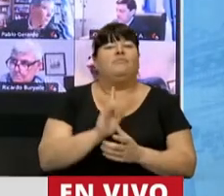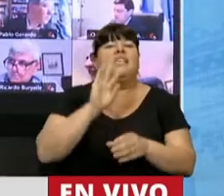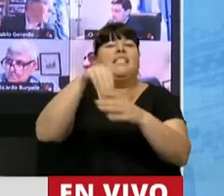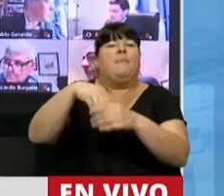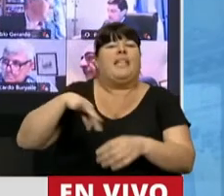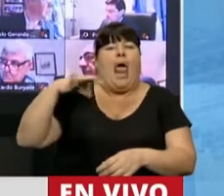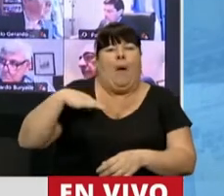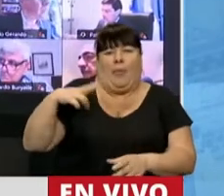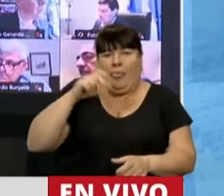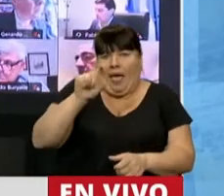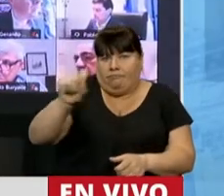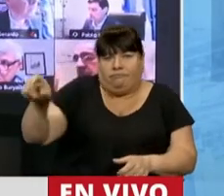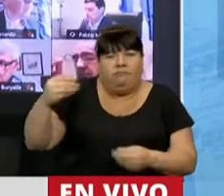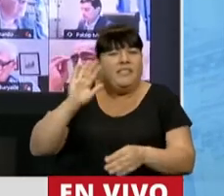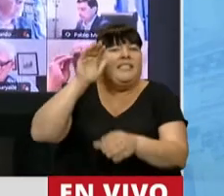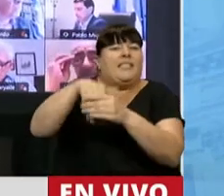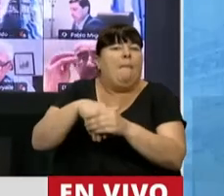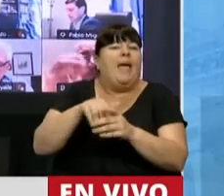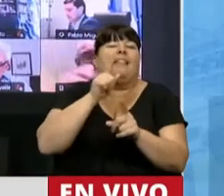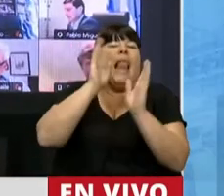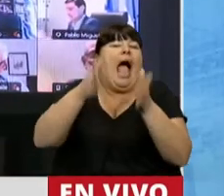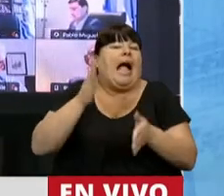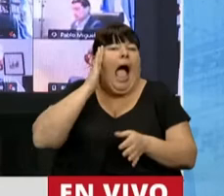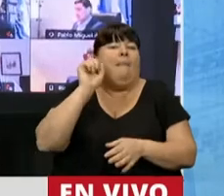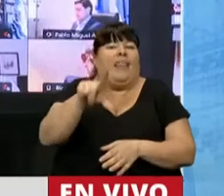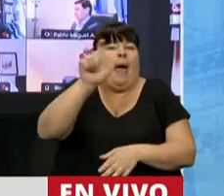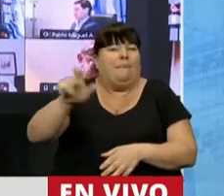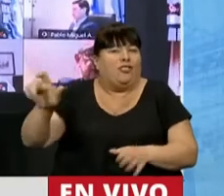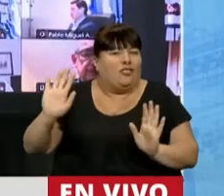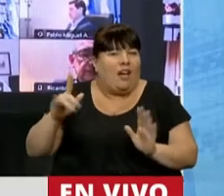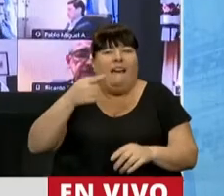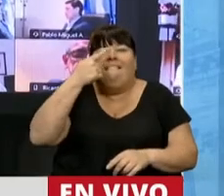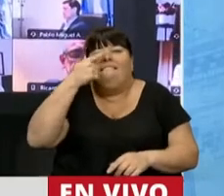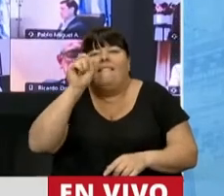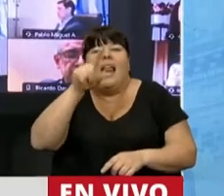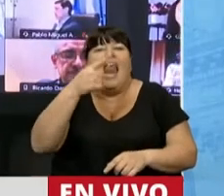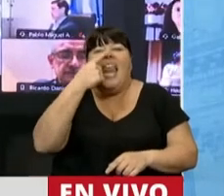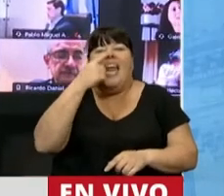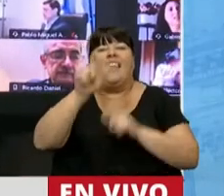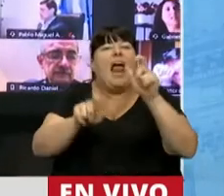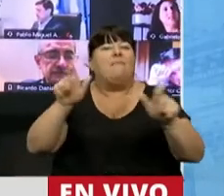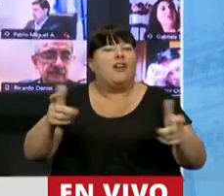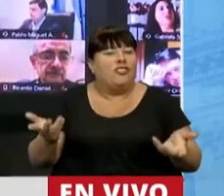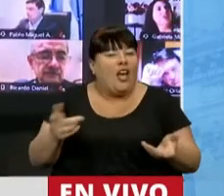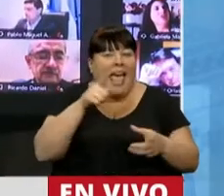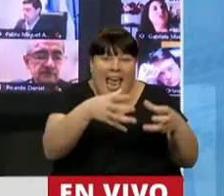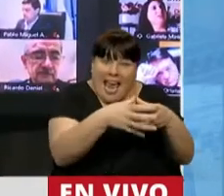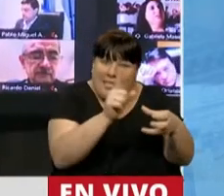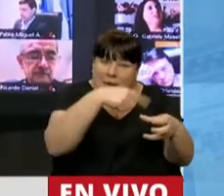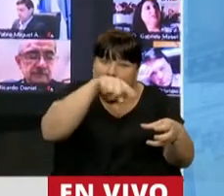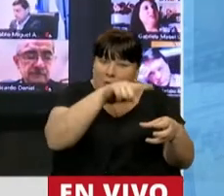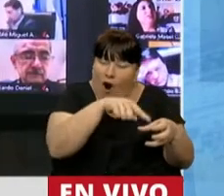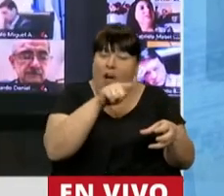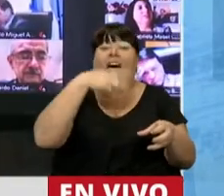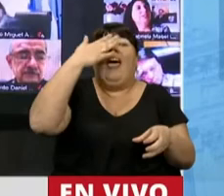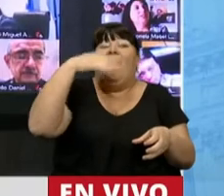vidas ajenas, que se meten en camas ajenas, que se meten en narices ajenas, ese grupo de personas